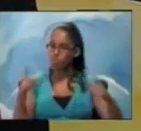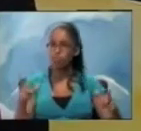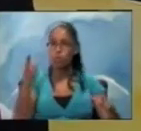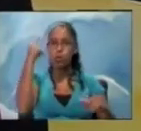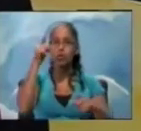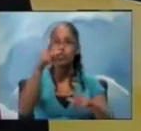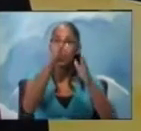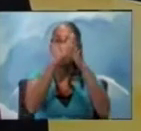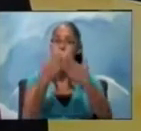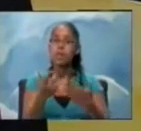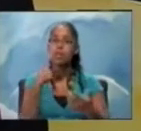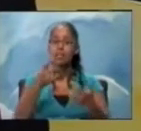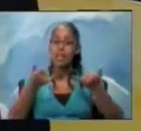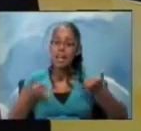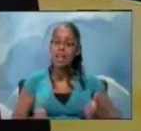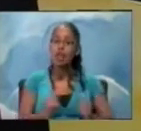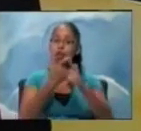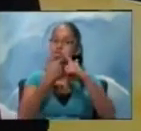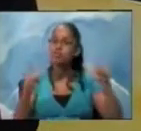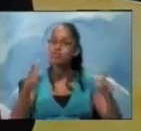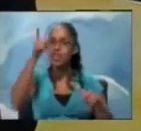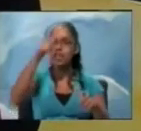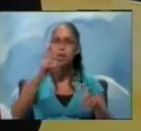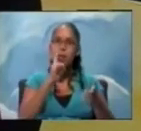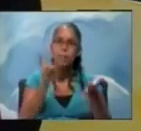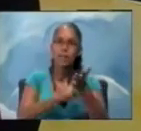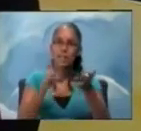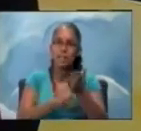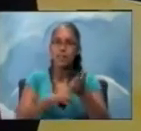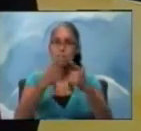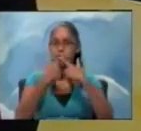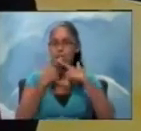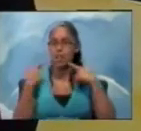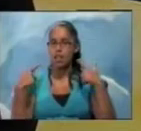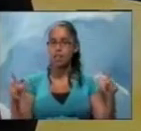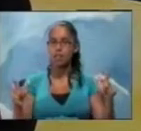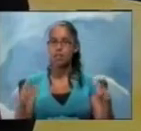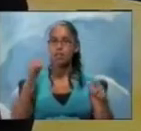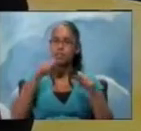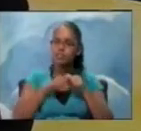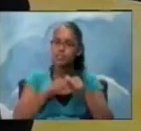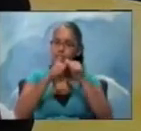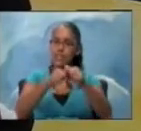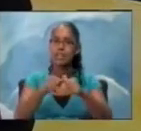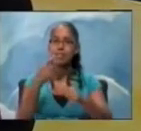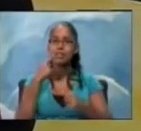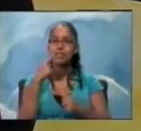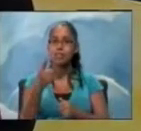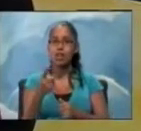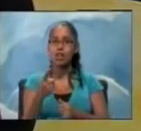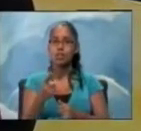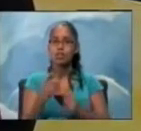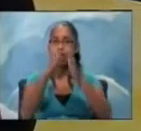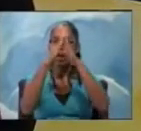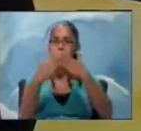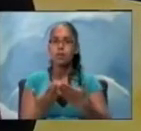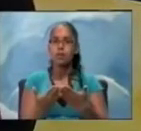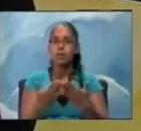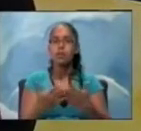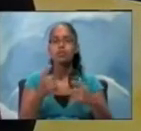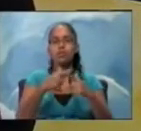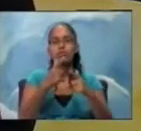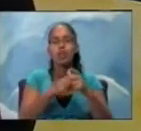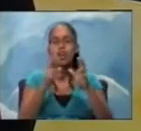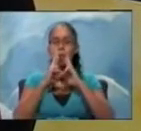dice que al que el Hijo libertare sería verdaderamente libre. Y sigue diciendo la Escritura,